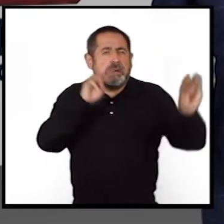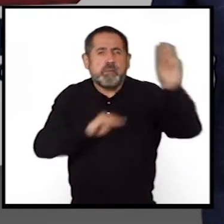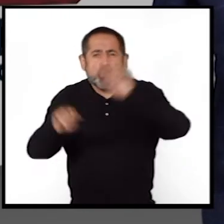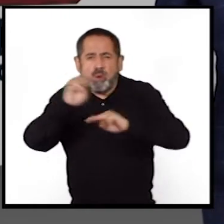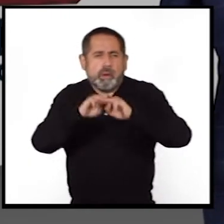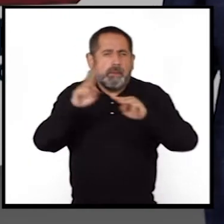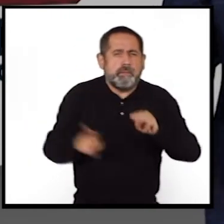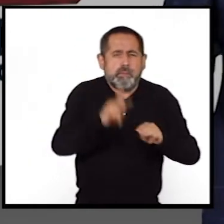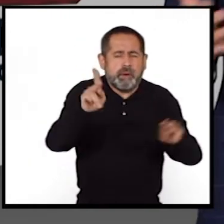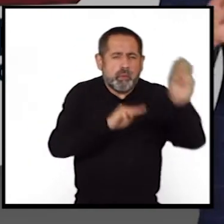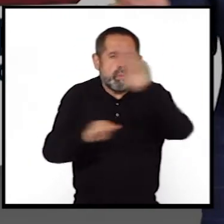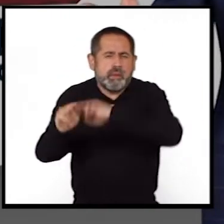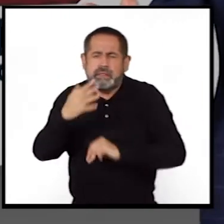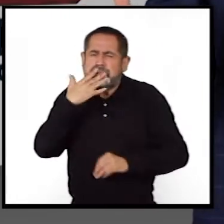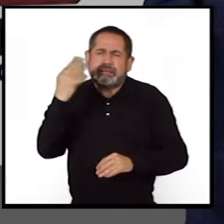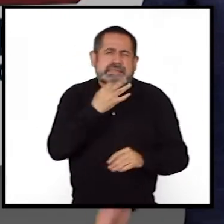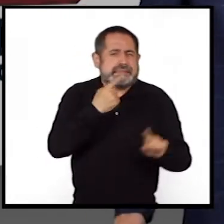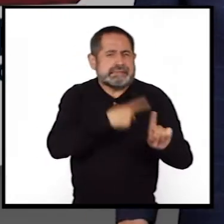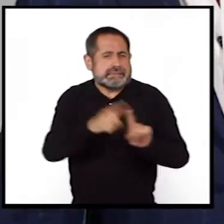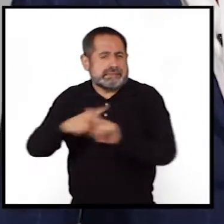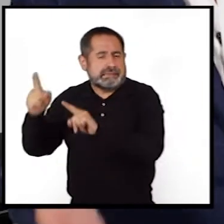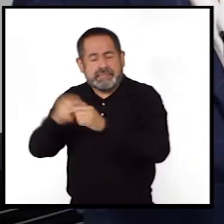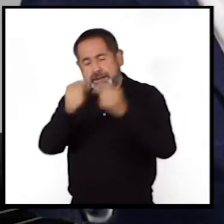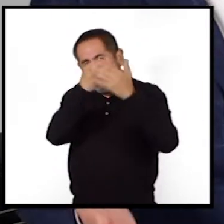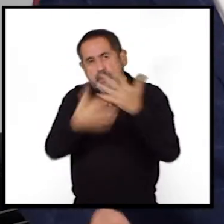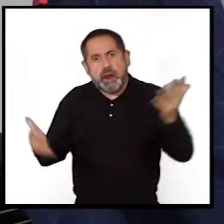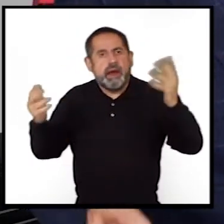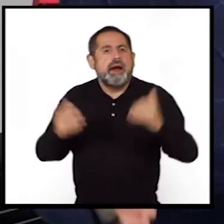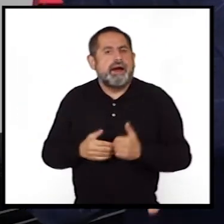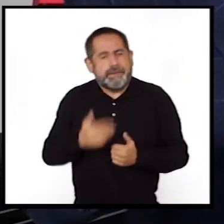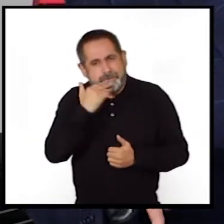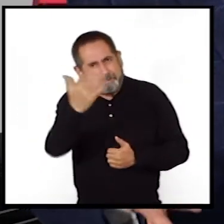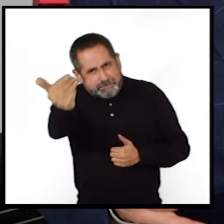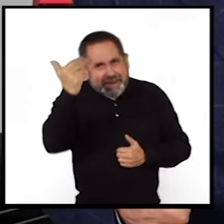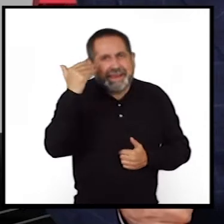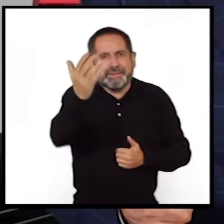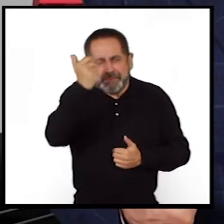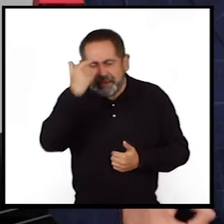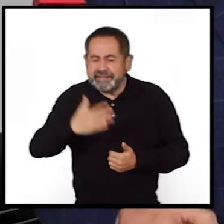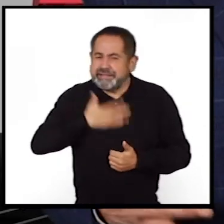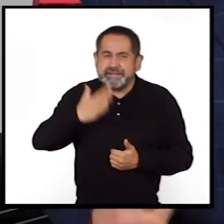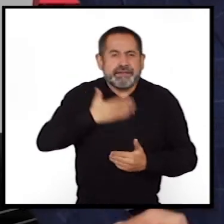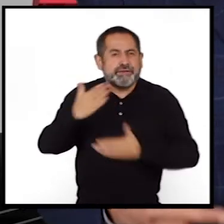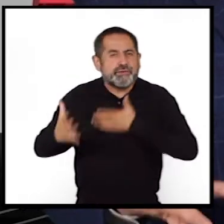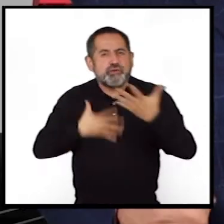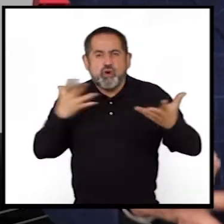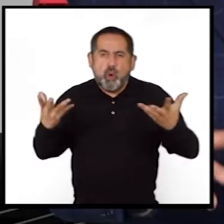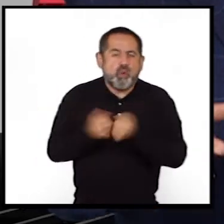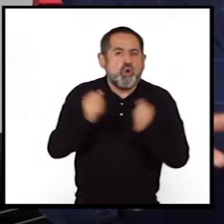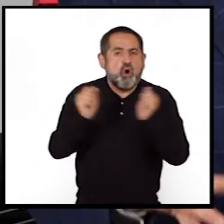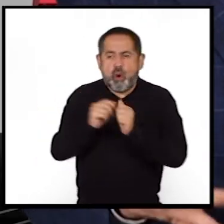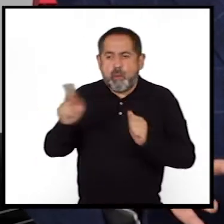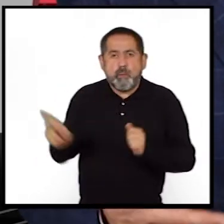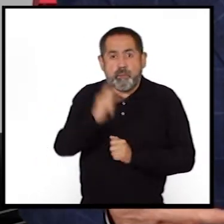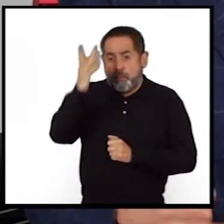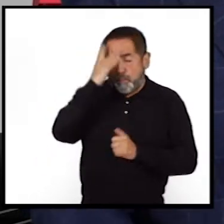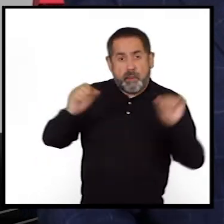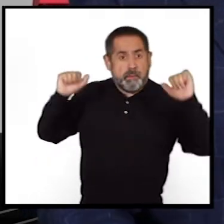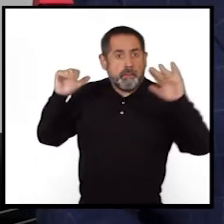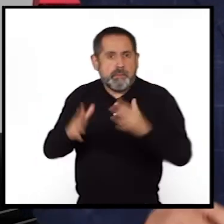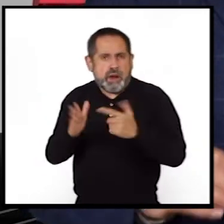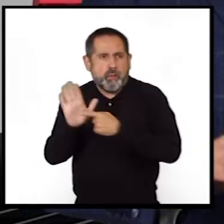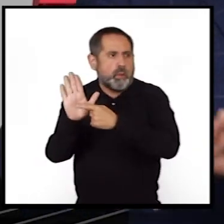pintorescos pueblos de colores y sabores únicos. Los invitamos a festejar juntos en este Tianguis Digital de